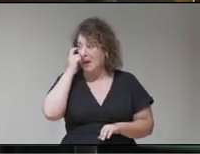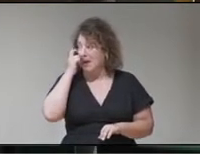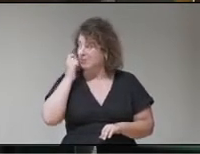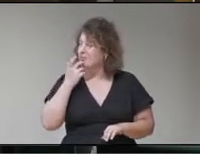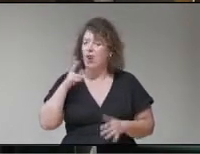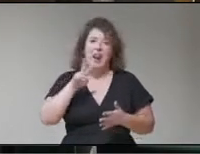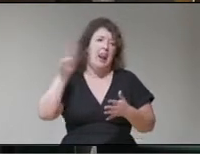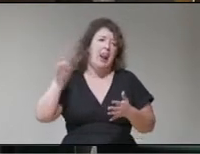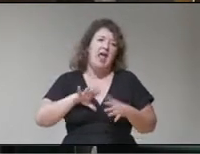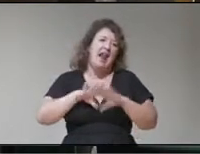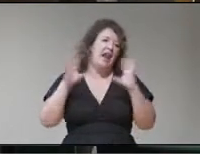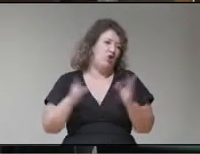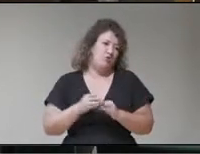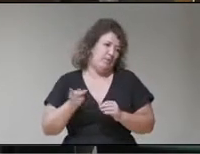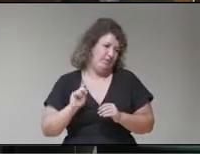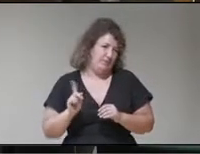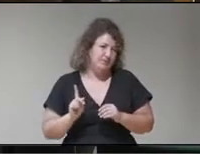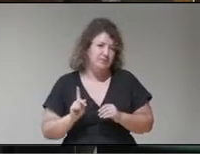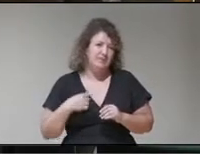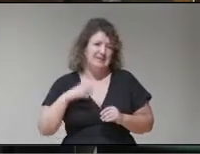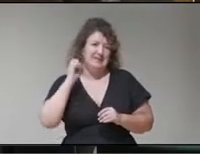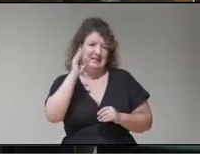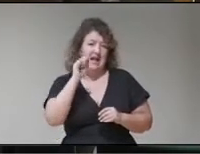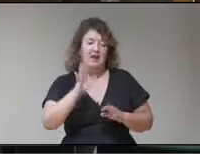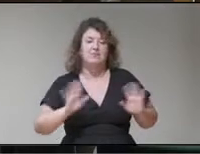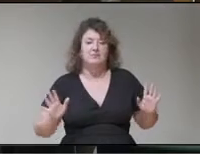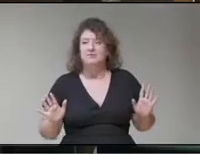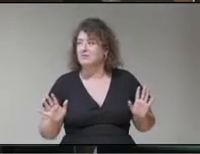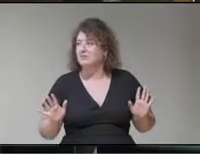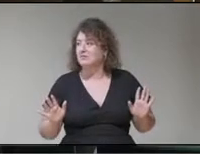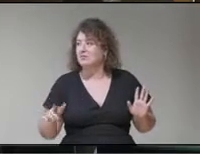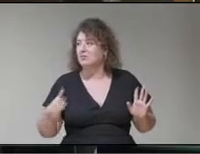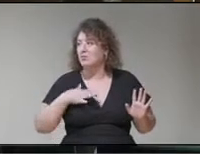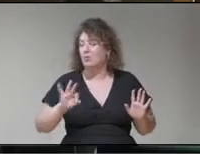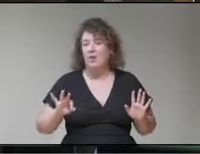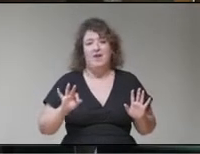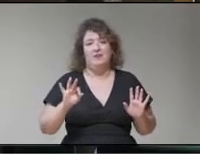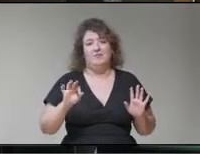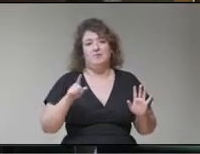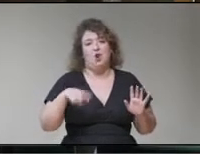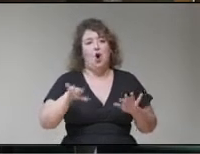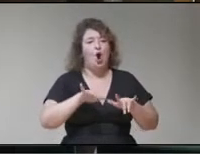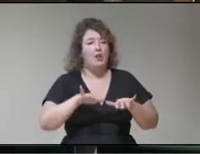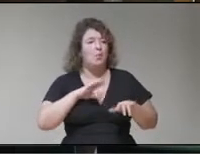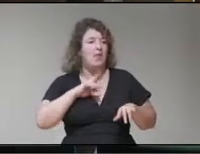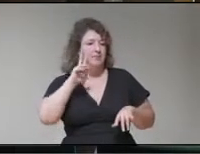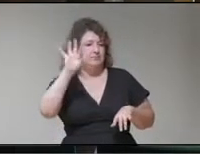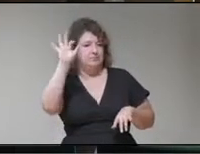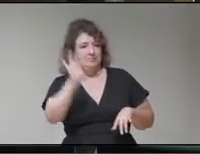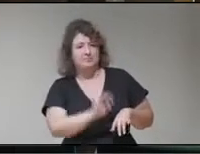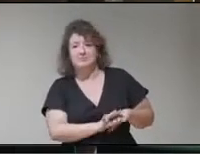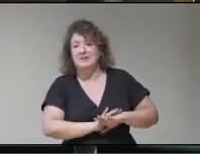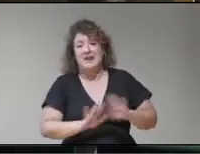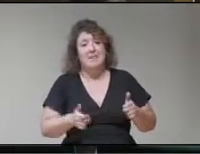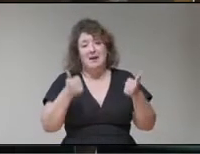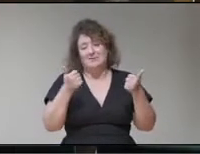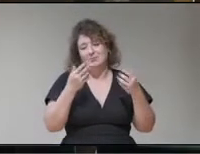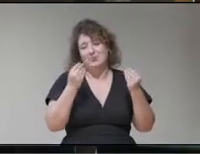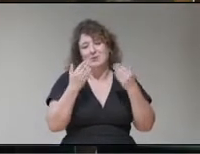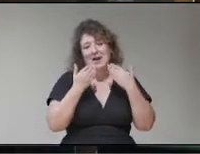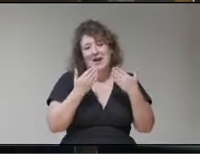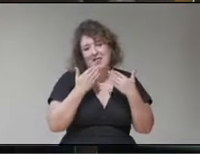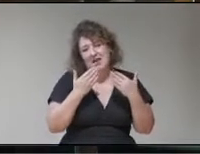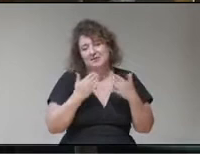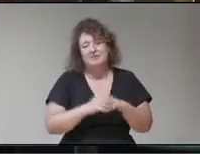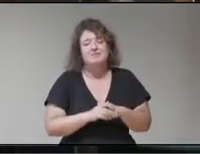voy a leer el resumen de la charla, sino que la podréis ver en las pantallas de vuestros ordenadores y nada más. Muchísimas gracias por